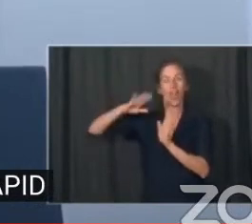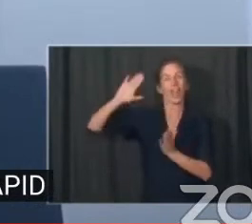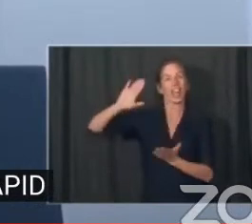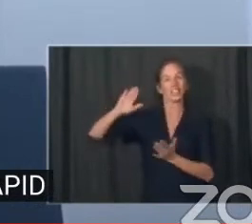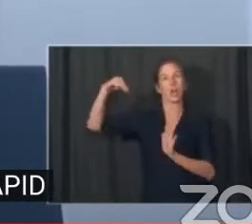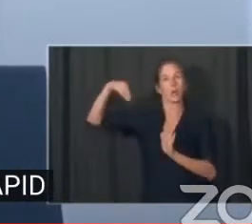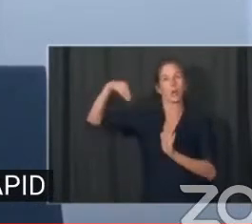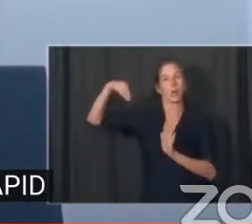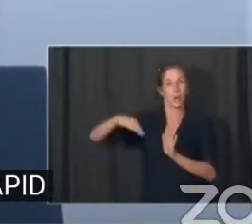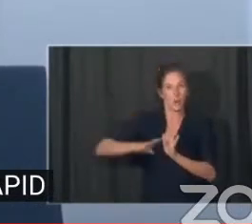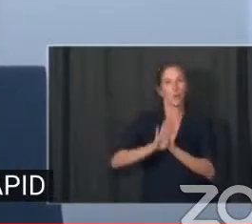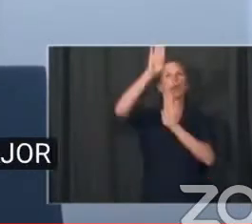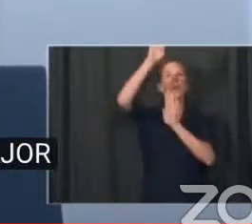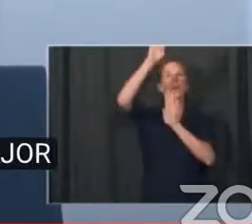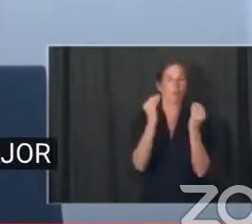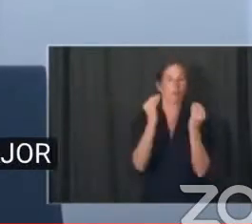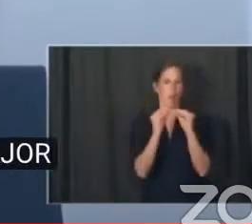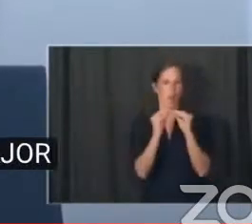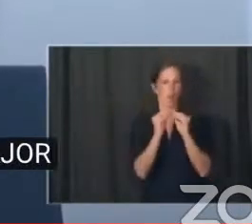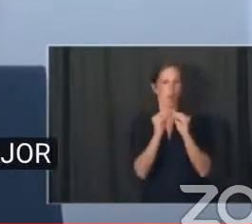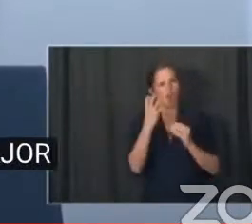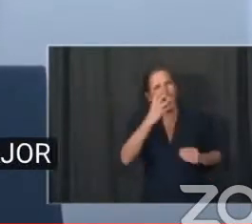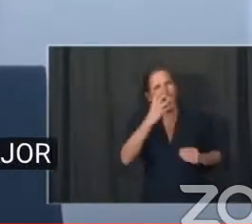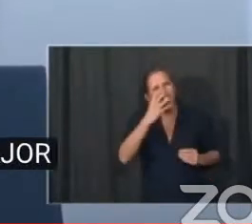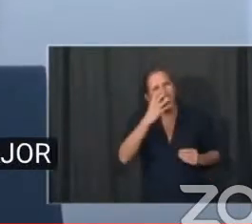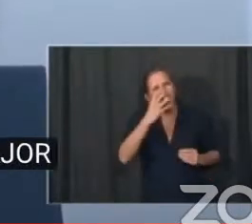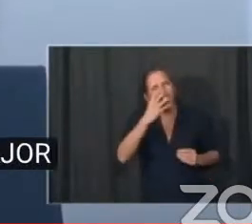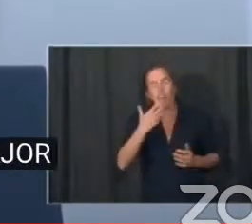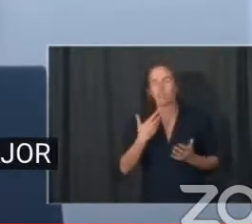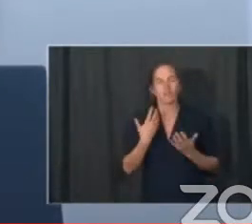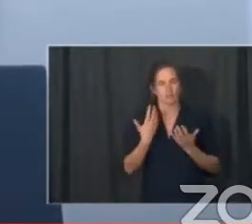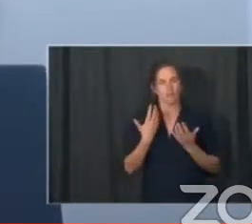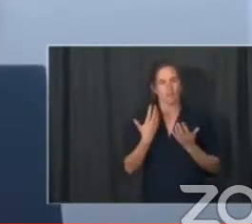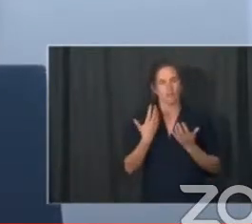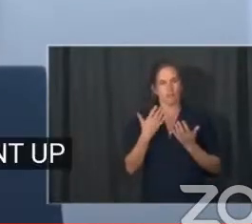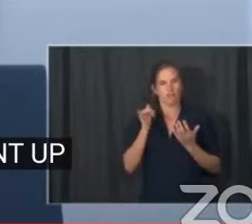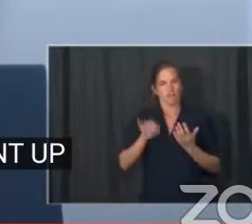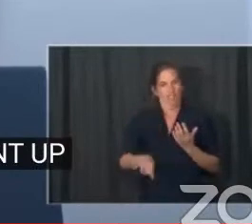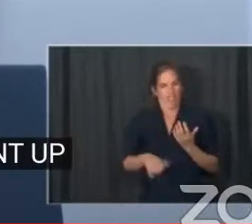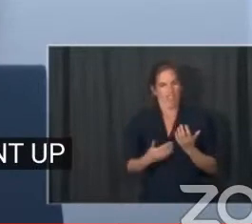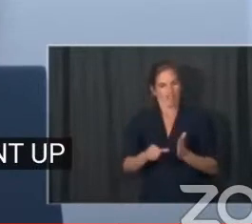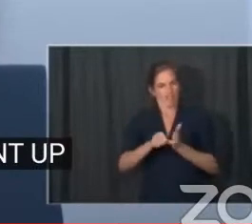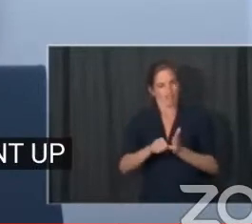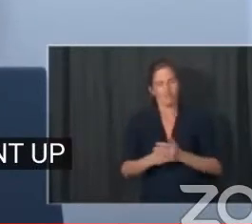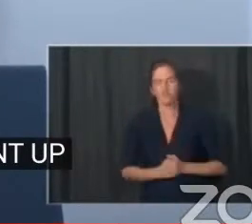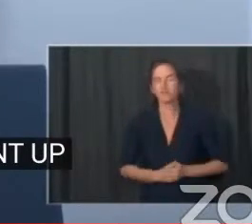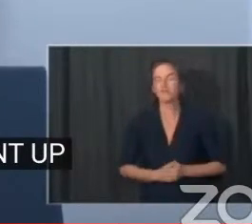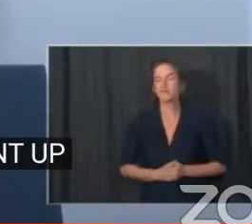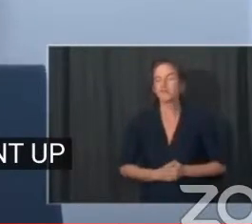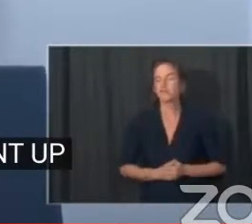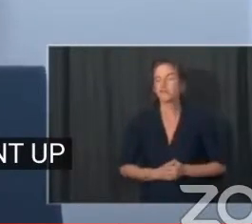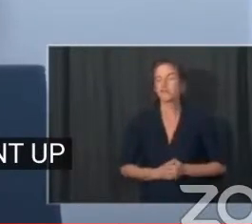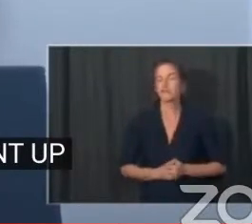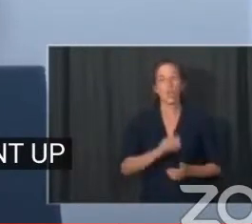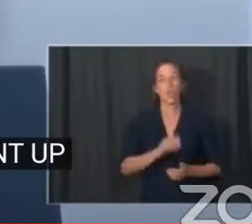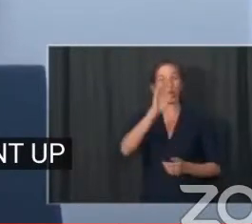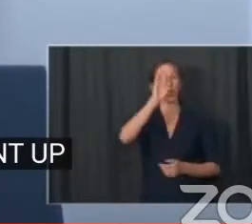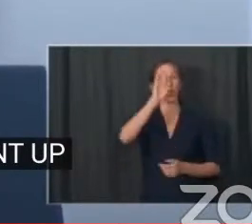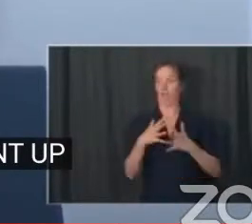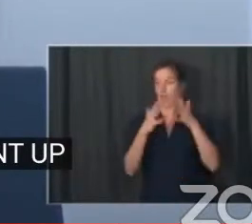Las economías más pequeñas, esta recuperación ha sido increíble. Hemos reducido,